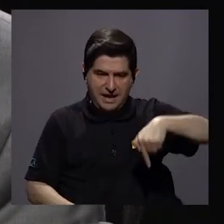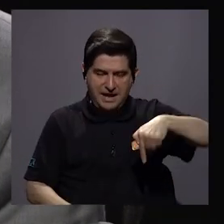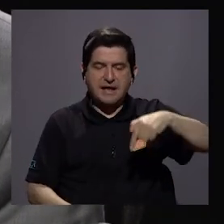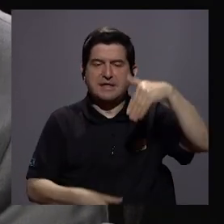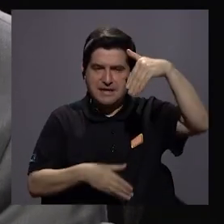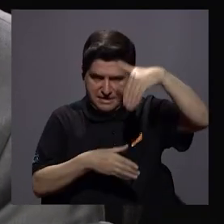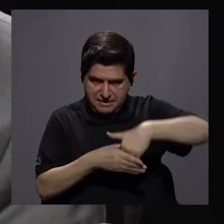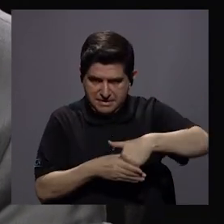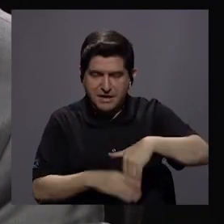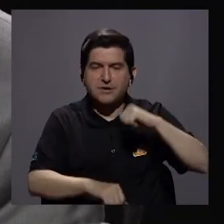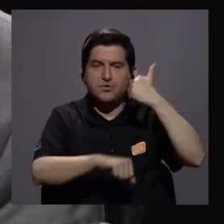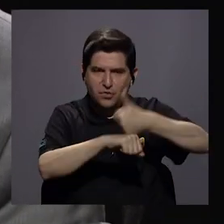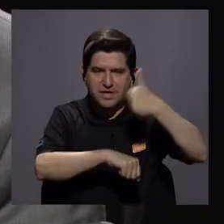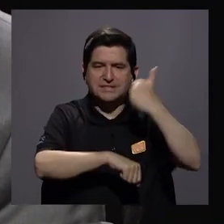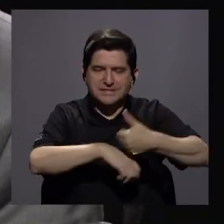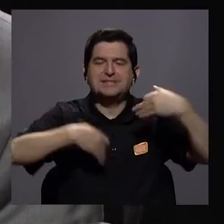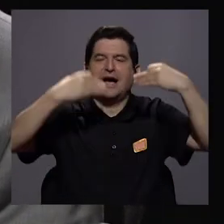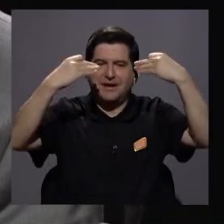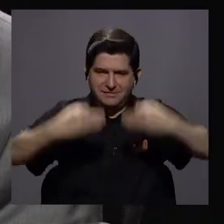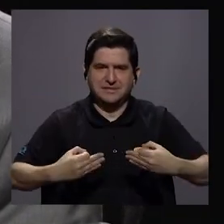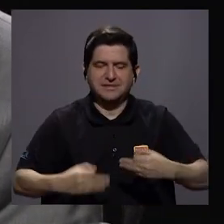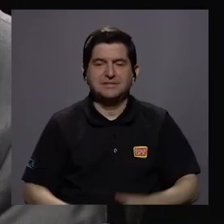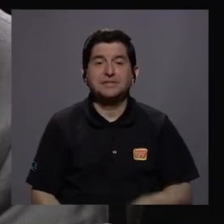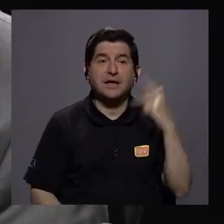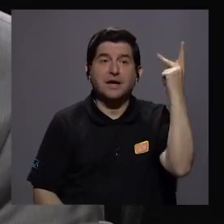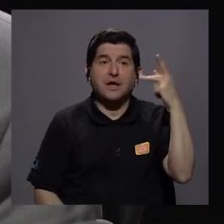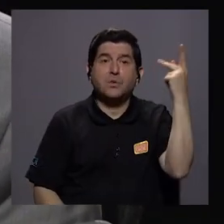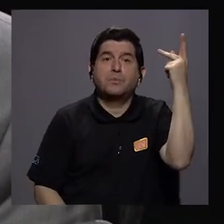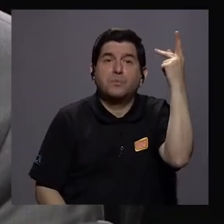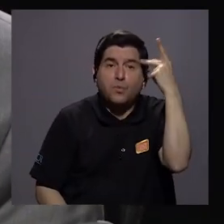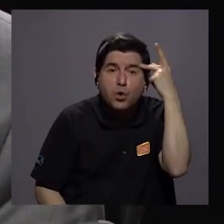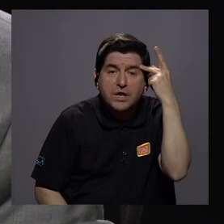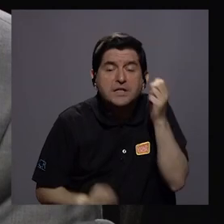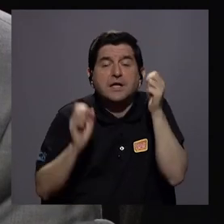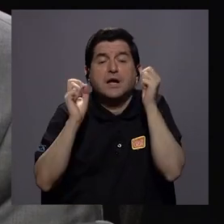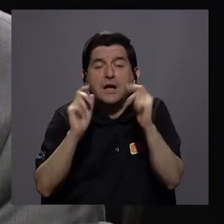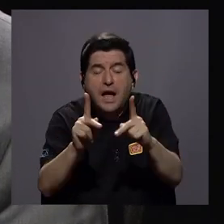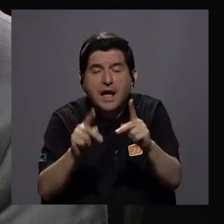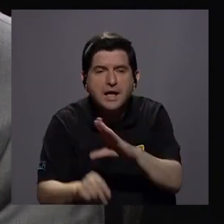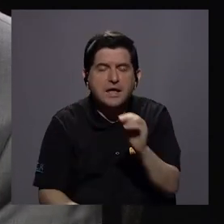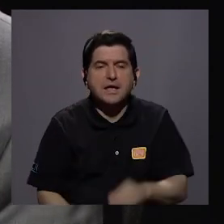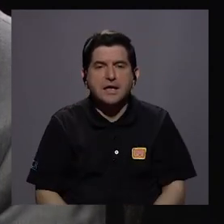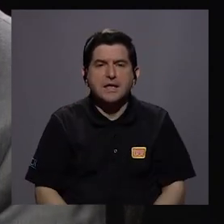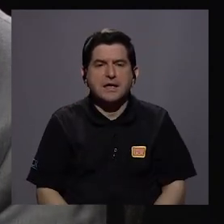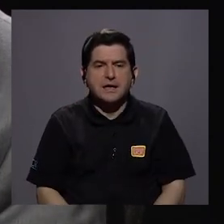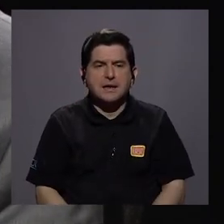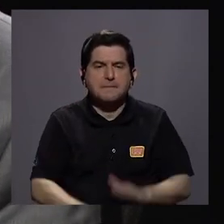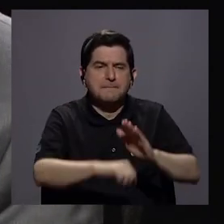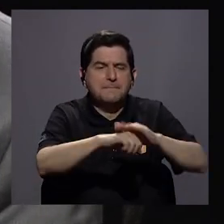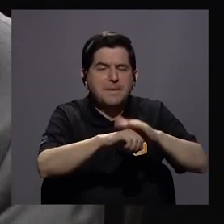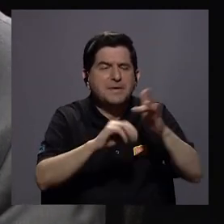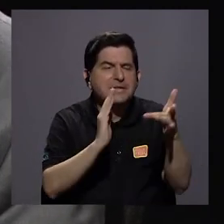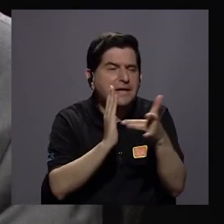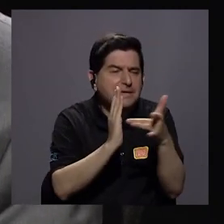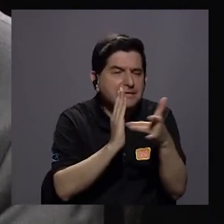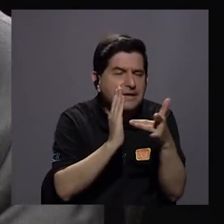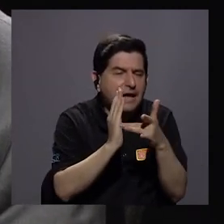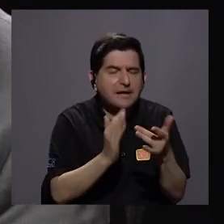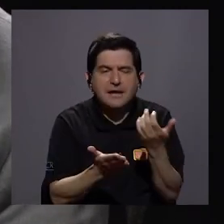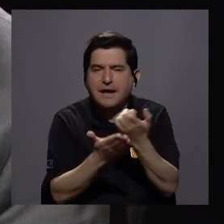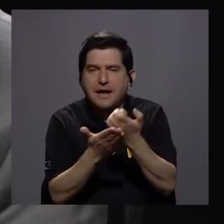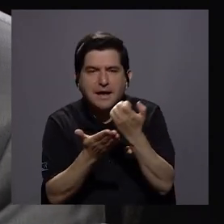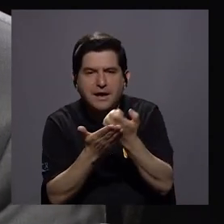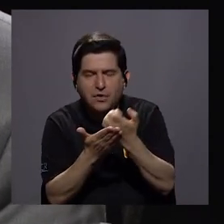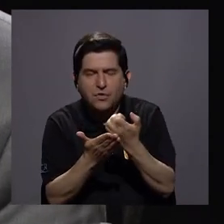interno es establecer las medidas que son políticamente posibles y factiblemente sean técnicas y sean